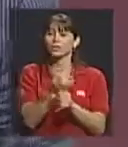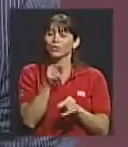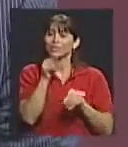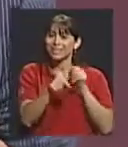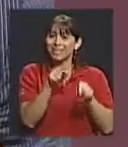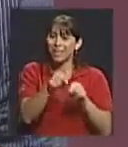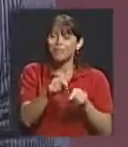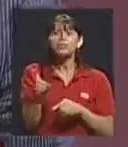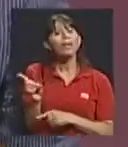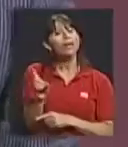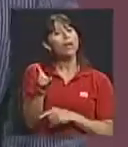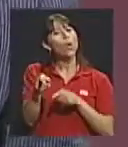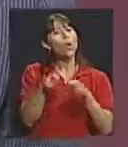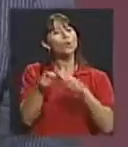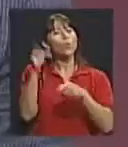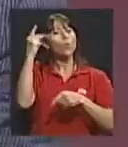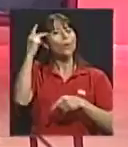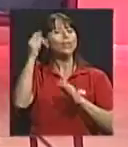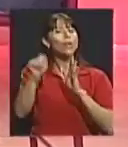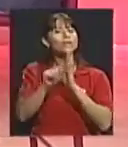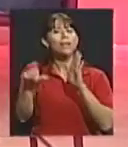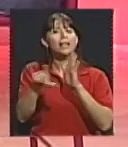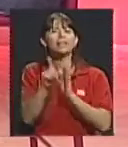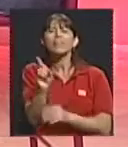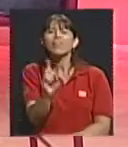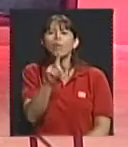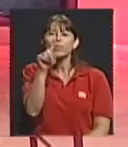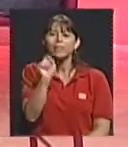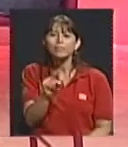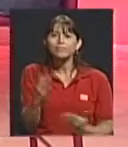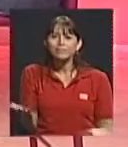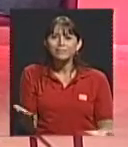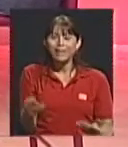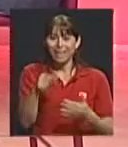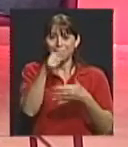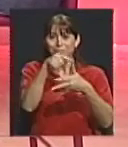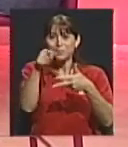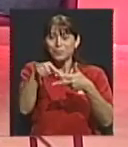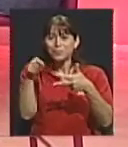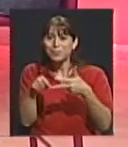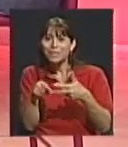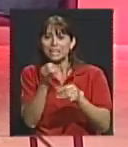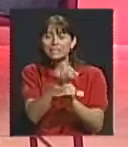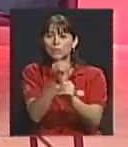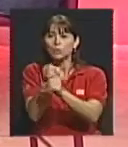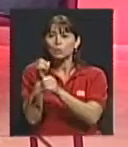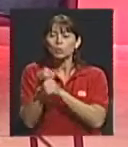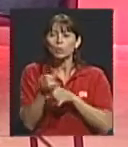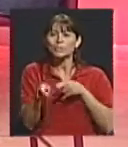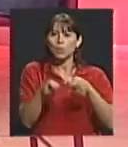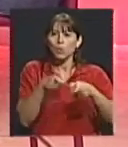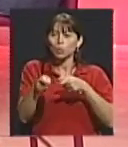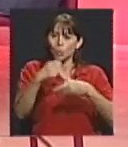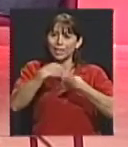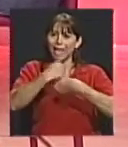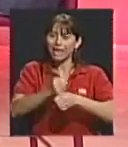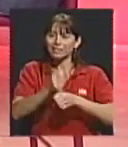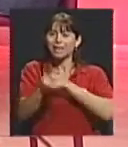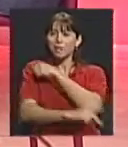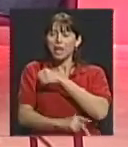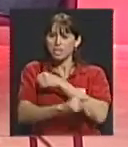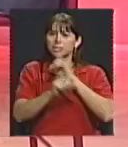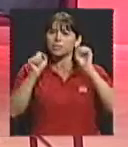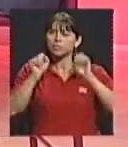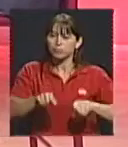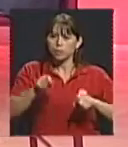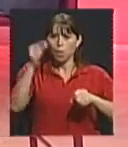Dónde está el control político por parte de la asamblea legislativa Dónde Dónde quedan esas instancias de control que hacen que el país sea gobernable